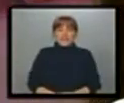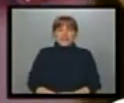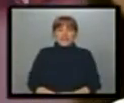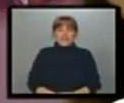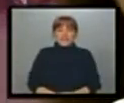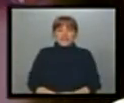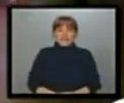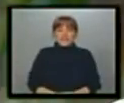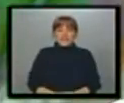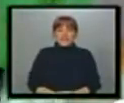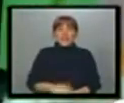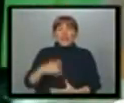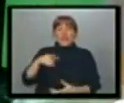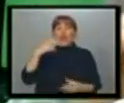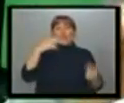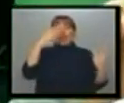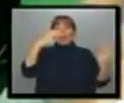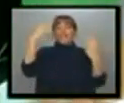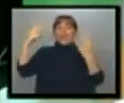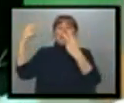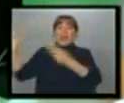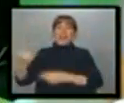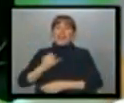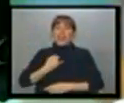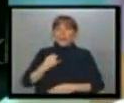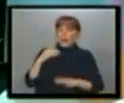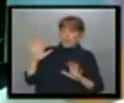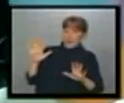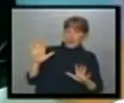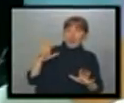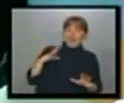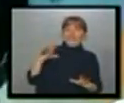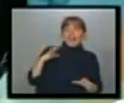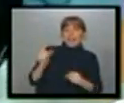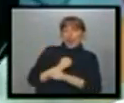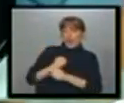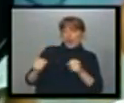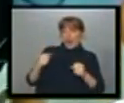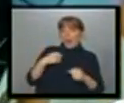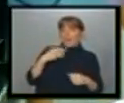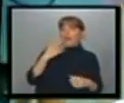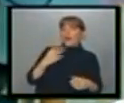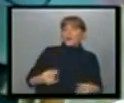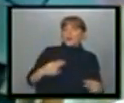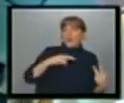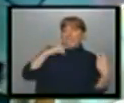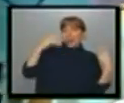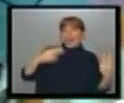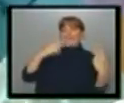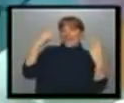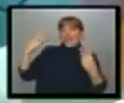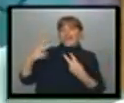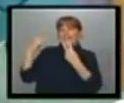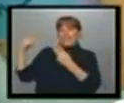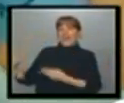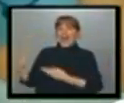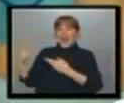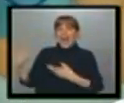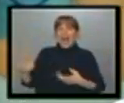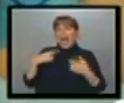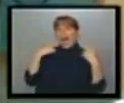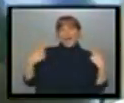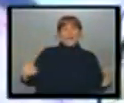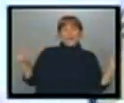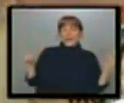¿Se viene la gira? ¿Por dónde? Me encantaría, todavía no hay nada confirmado, pero es algo que me encantaría, me encanta. Disfruto mucho estar arriba del